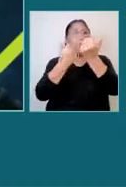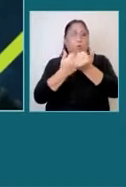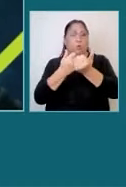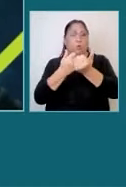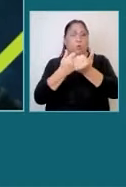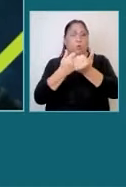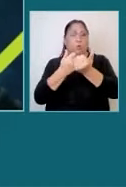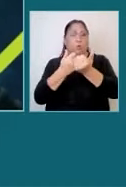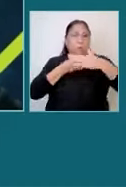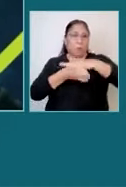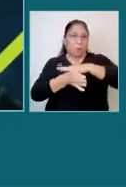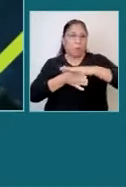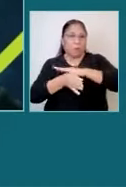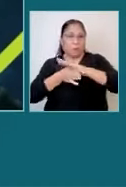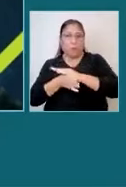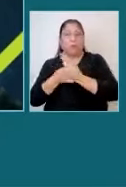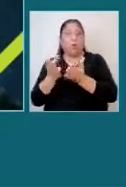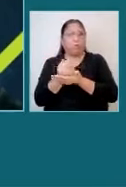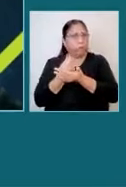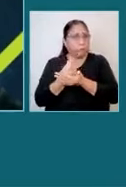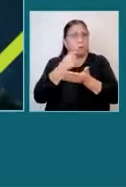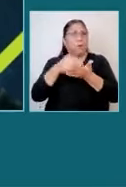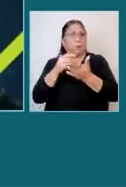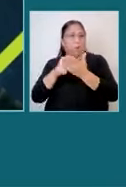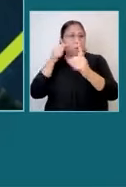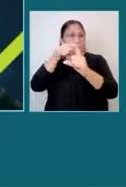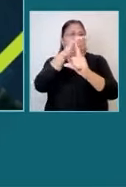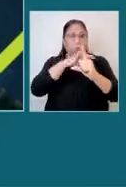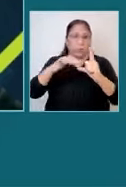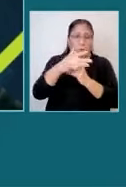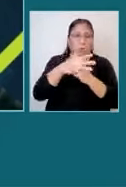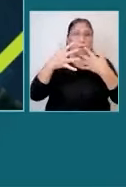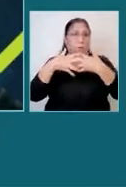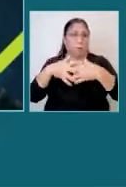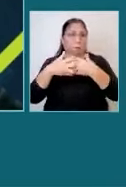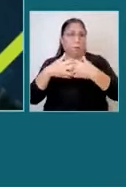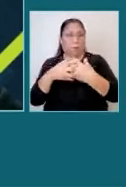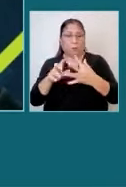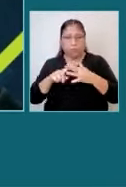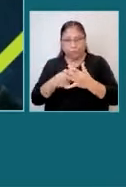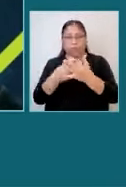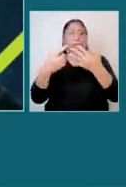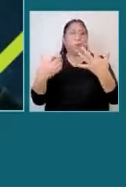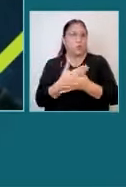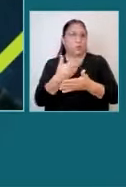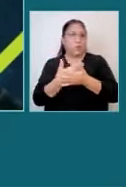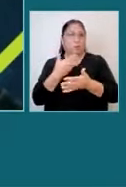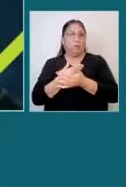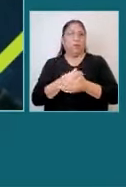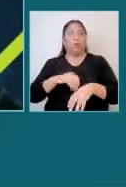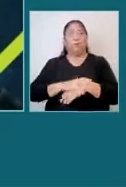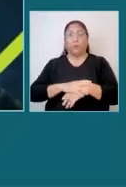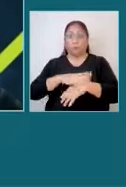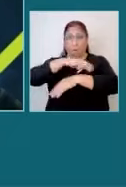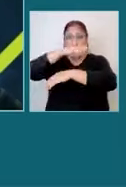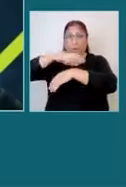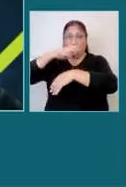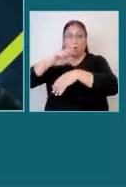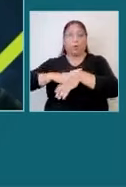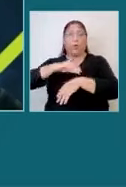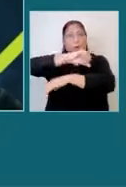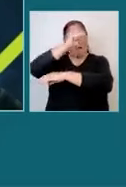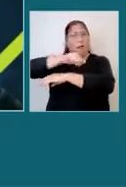y acceso al capital dirigido al ecosistema empresarial y de emprendimiento. En la región andina, como bien sabemos, existe